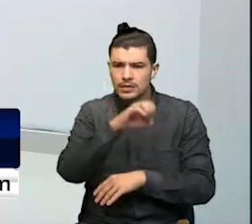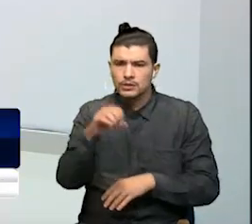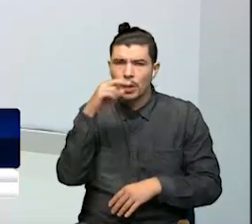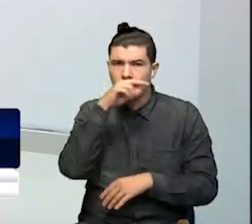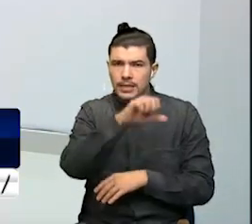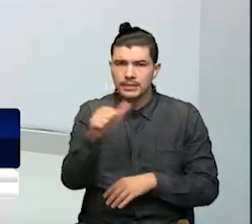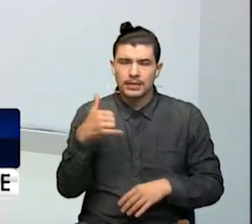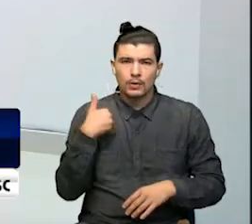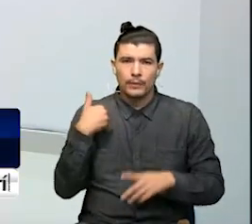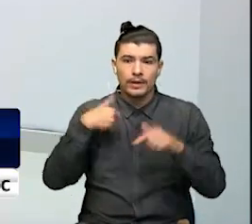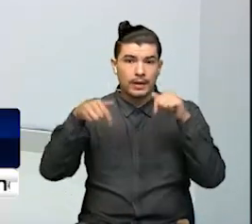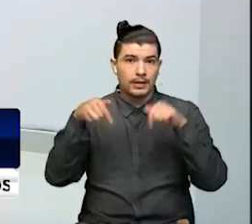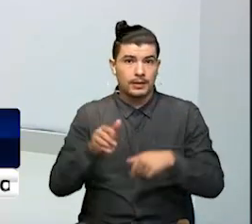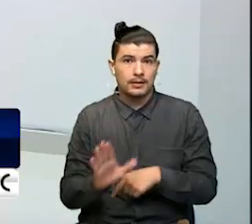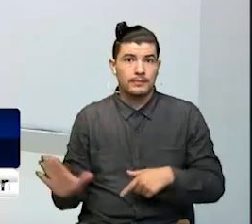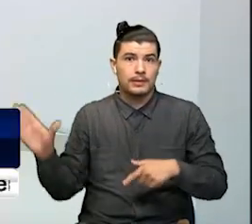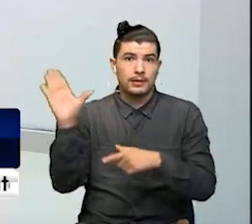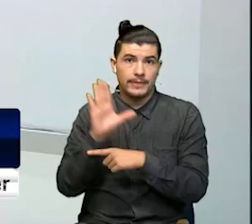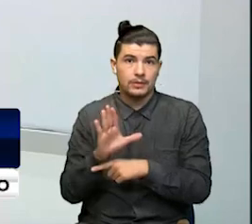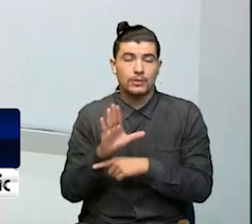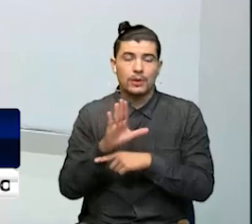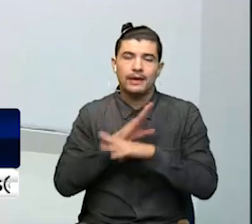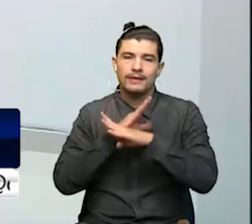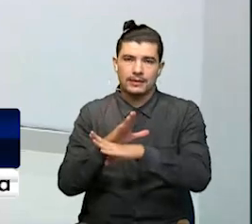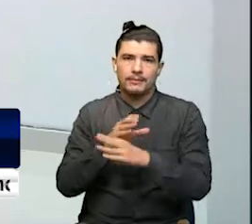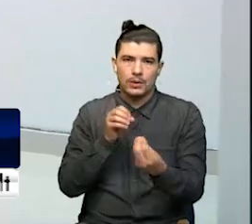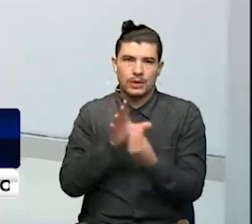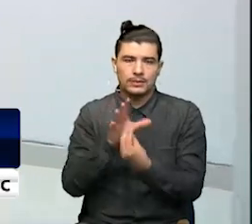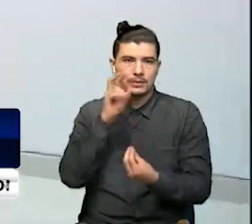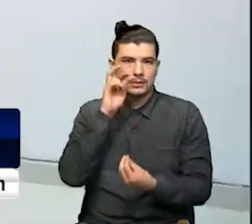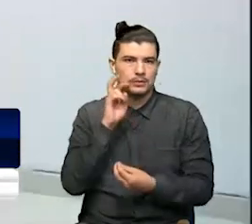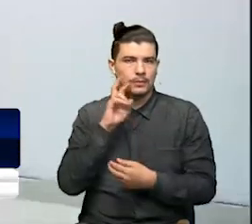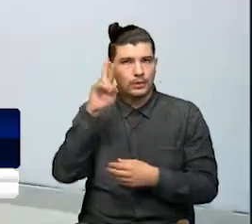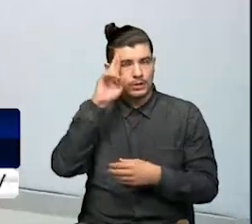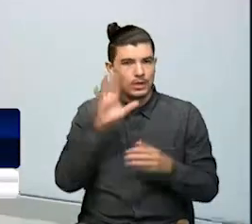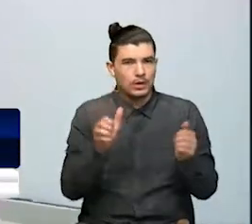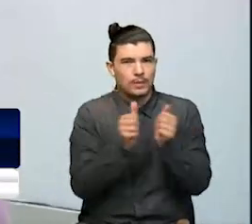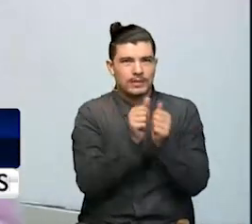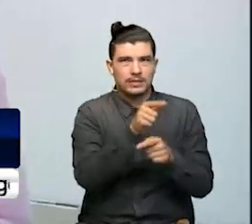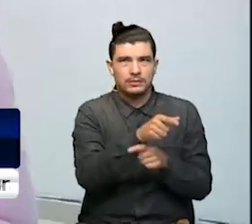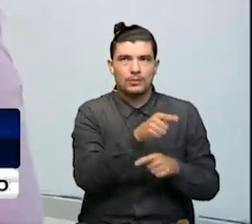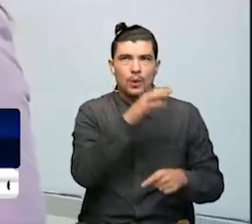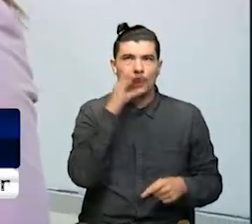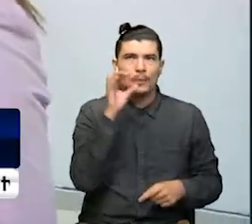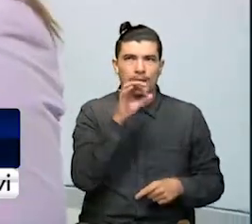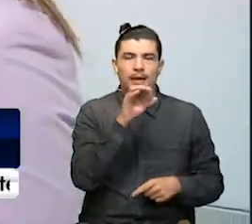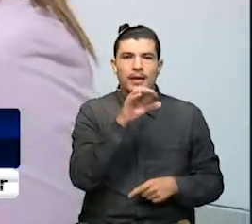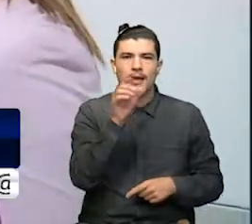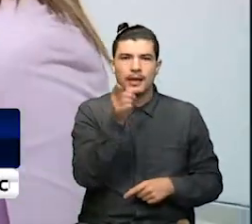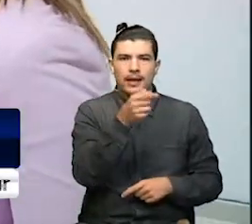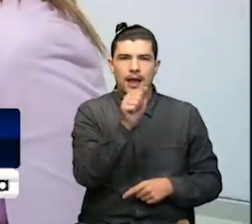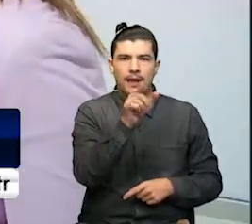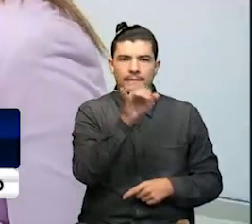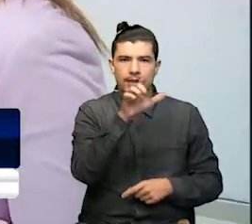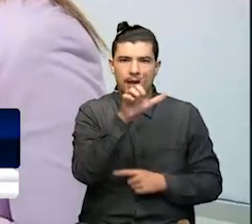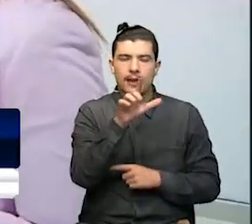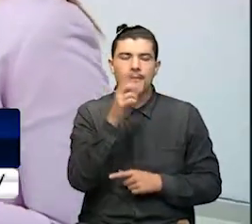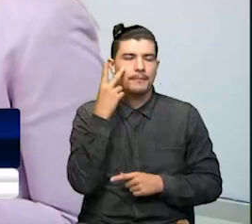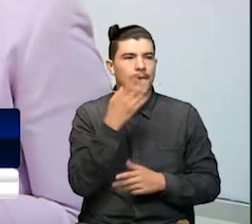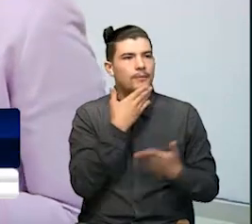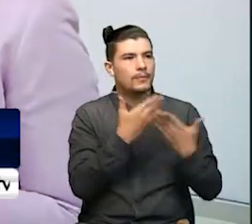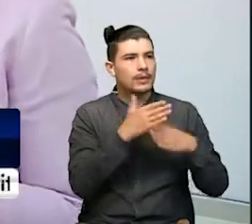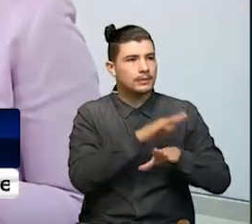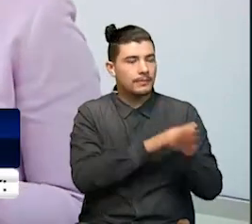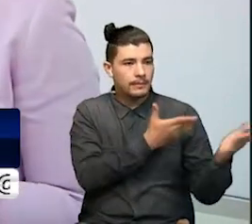del departamento también menores de edad para eso me acompaña el teniente coronel yoani cristancho subcomandante de la policía norte de santander coronel muy buenas tardes venid